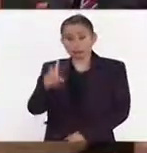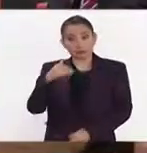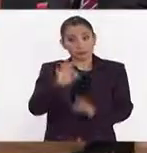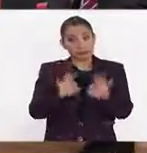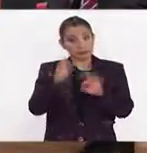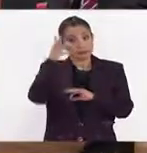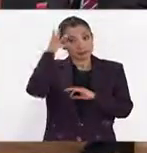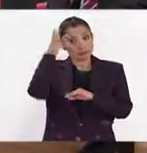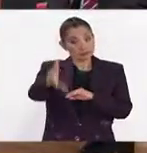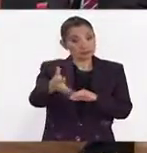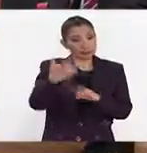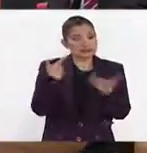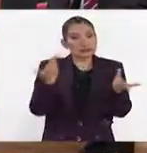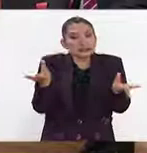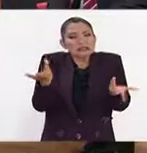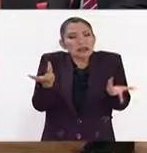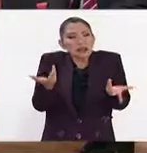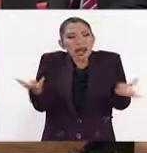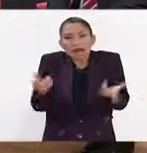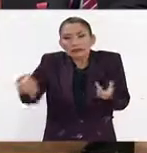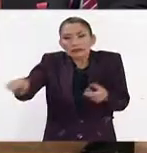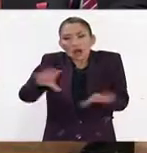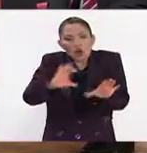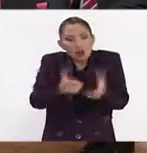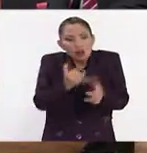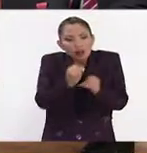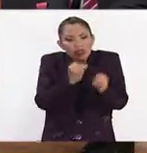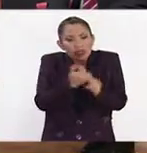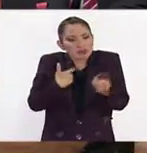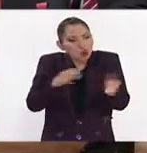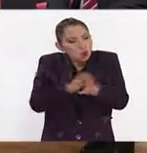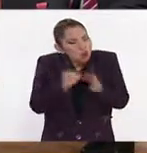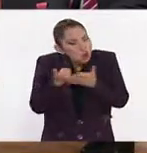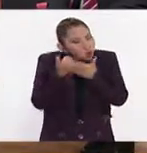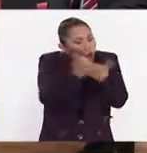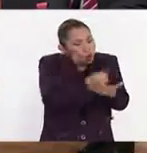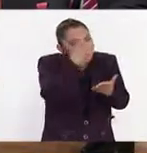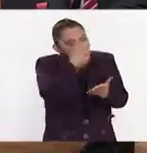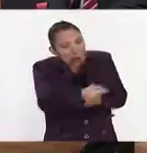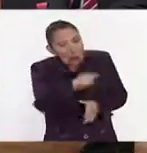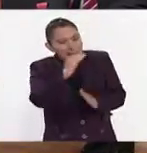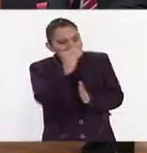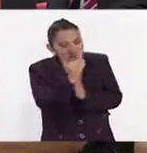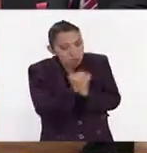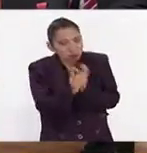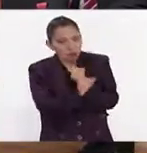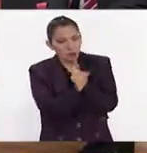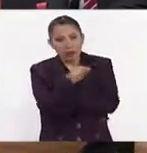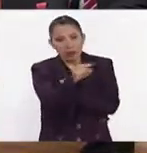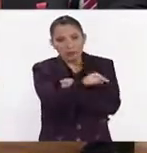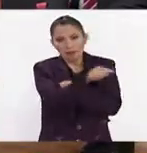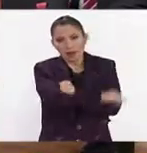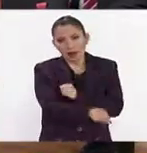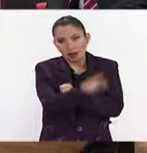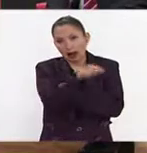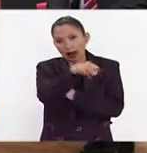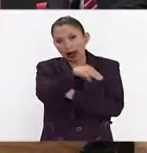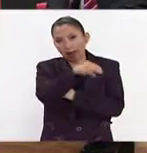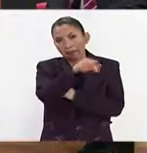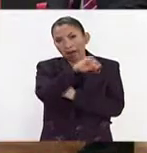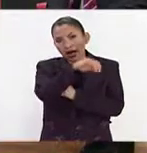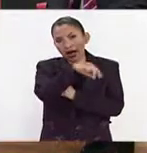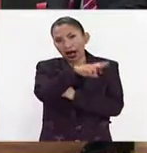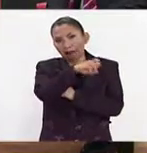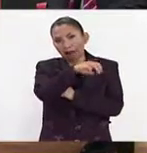la importancia es, bueno, ¿y qué puede hacer la comunidad internacional para poder paliar esto que se está viviendo ahí en